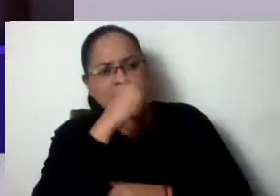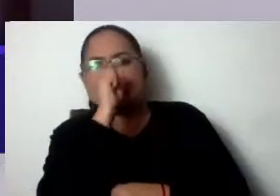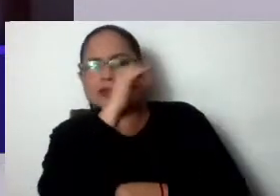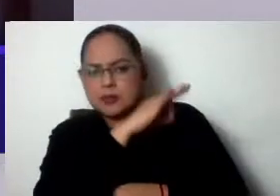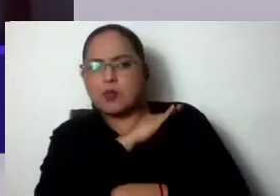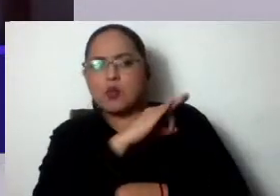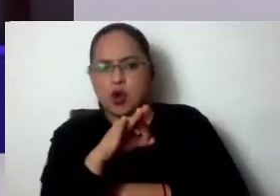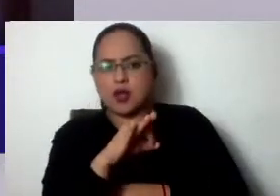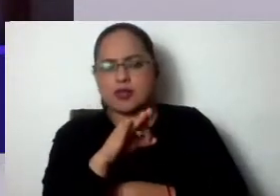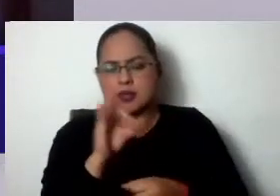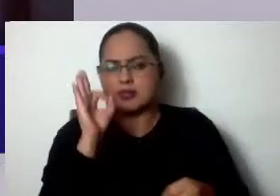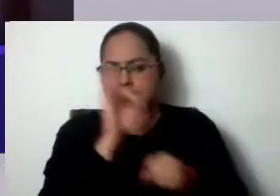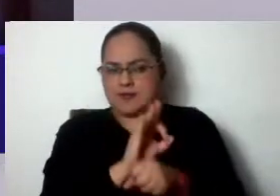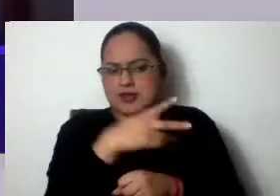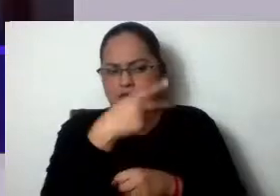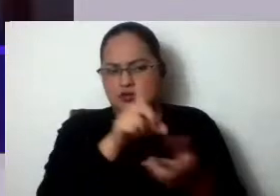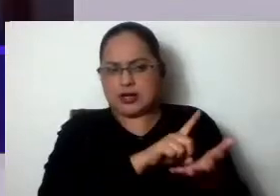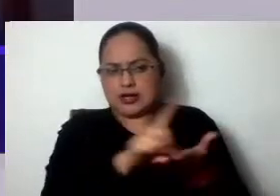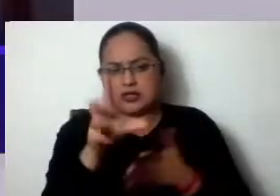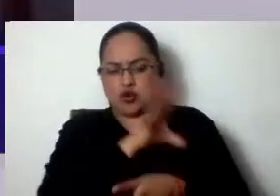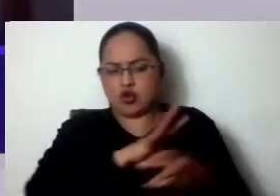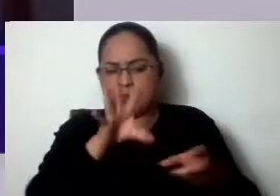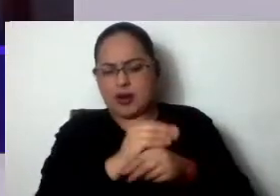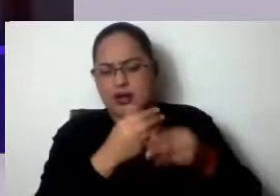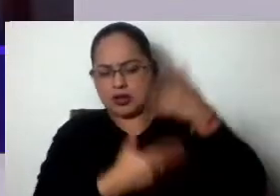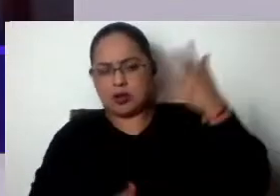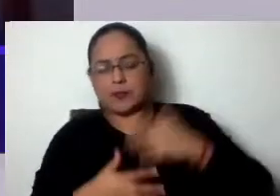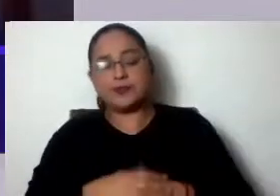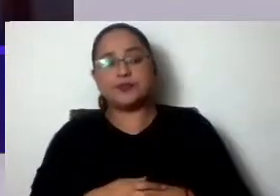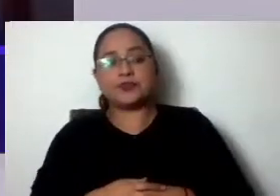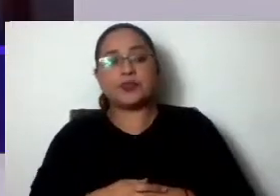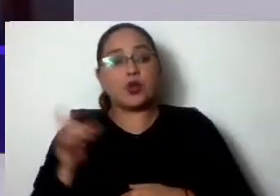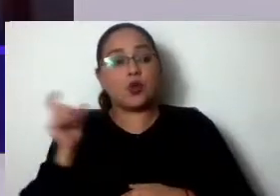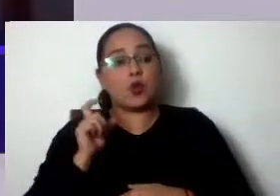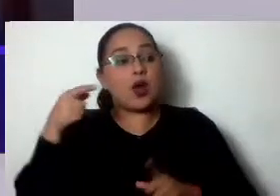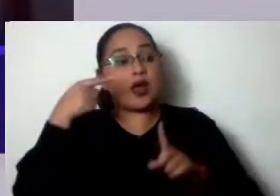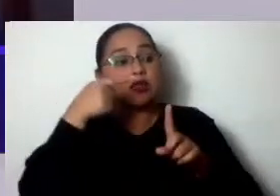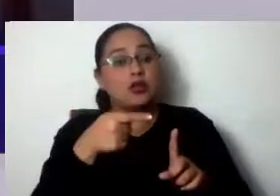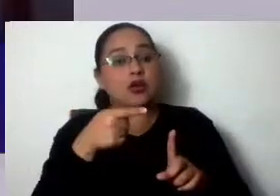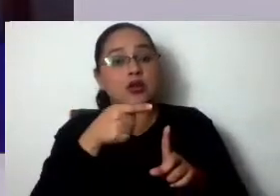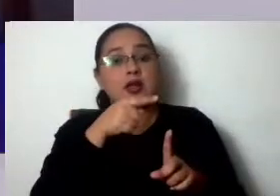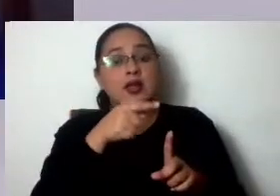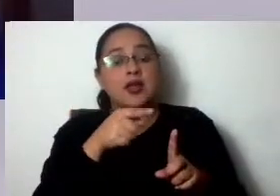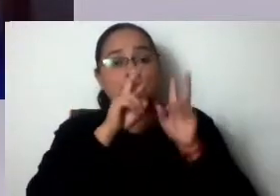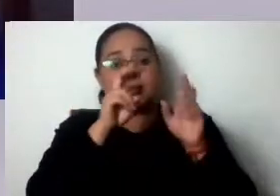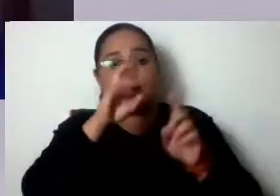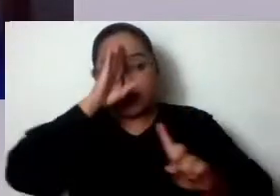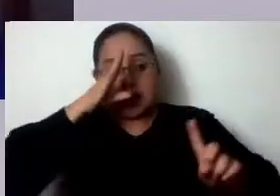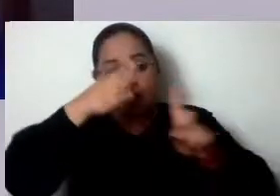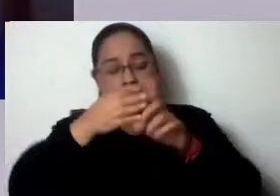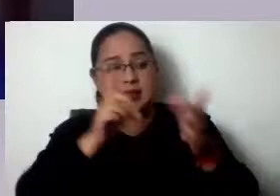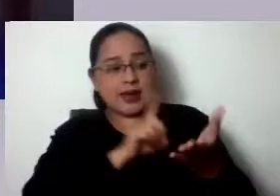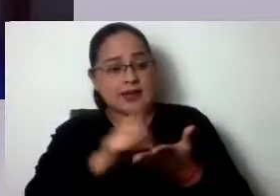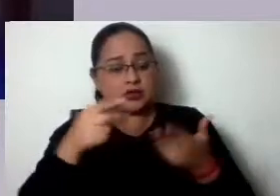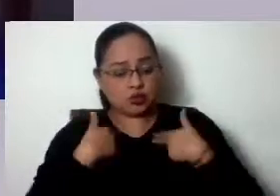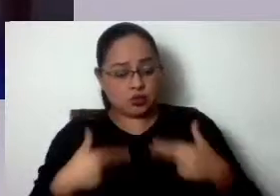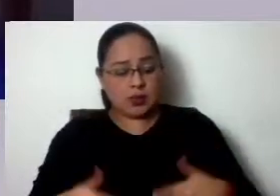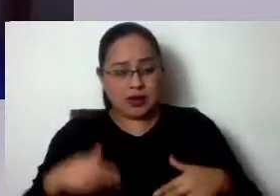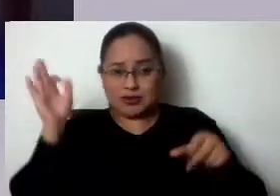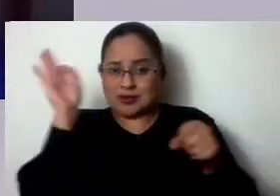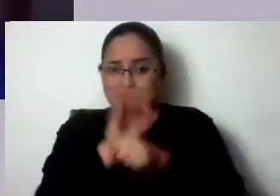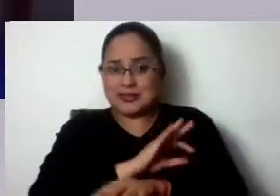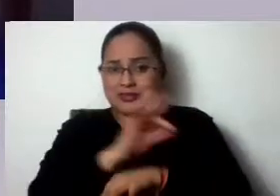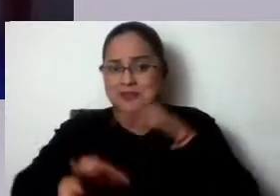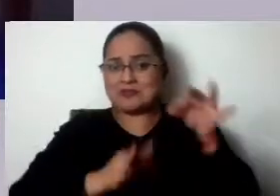en síntesis determinó que cuando el objeto social es del tipo de organizaciones sea la protección de defensa de derechos humanos